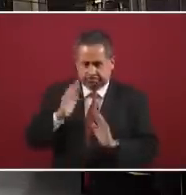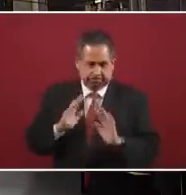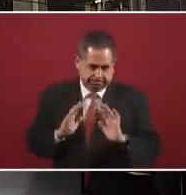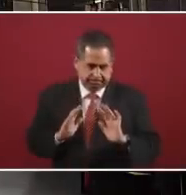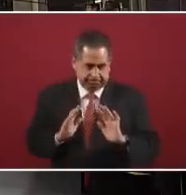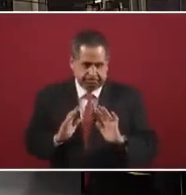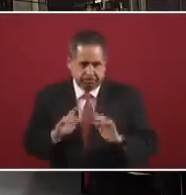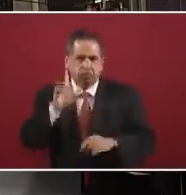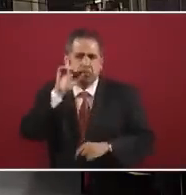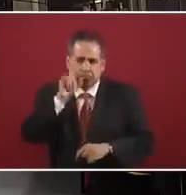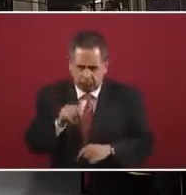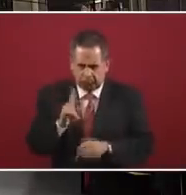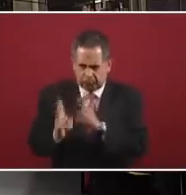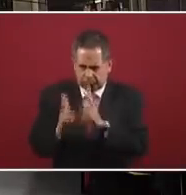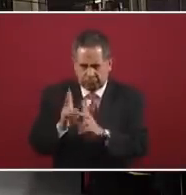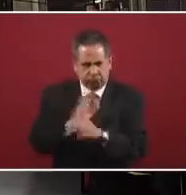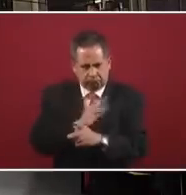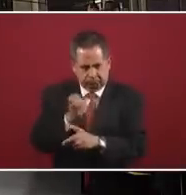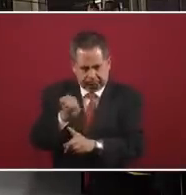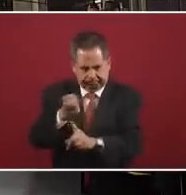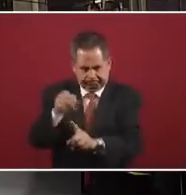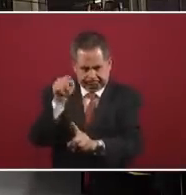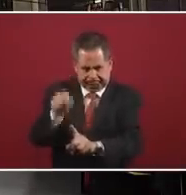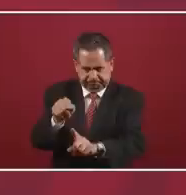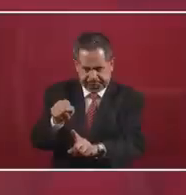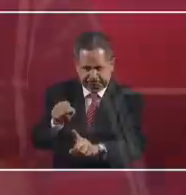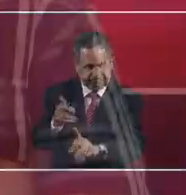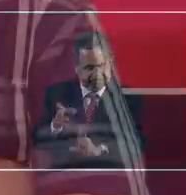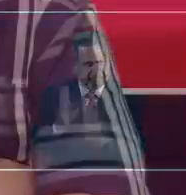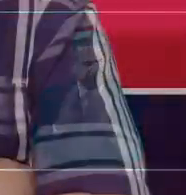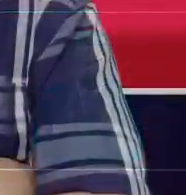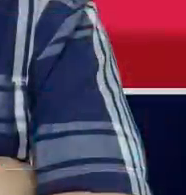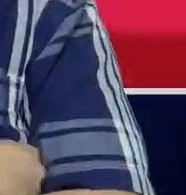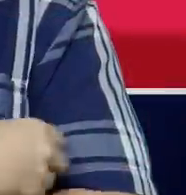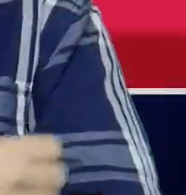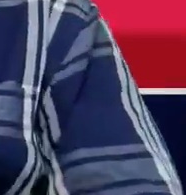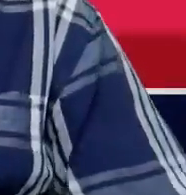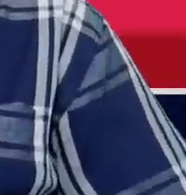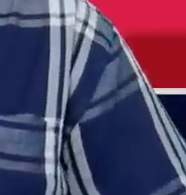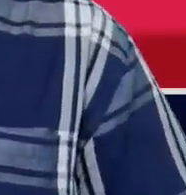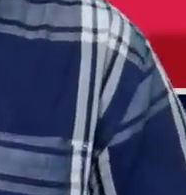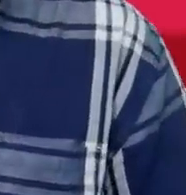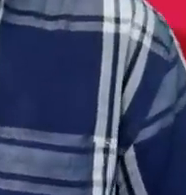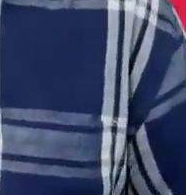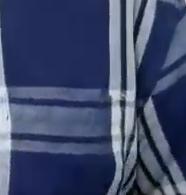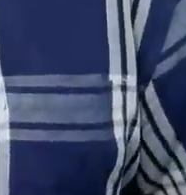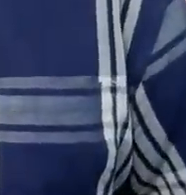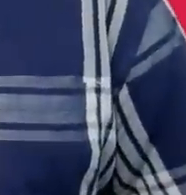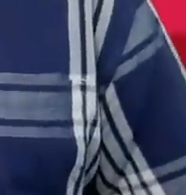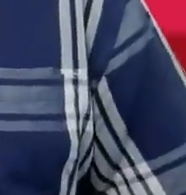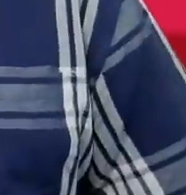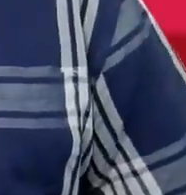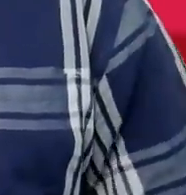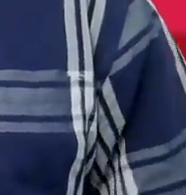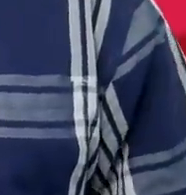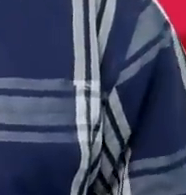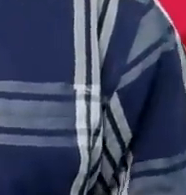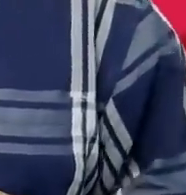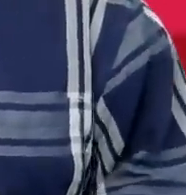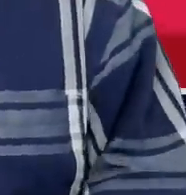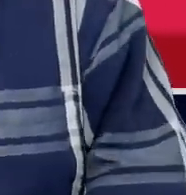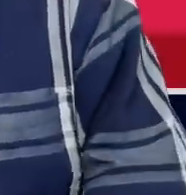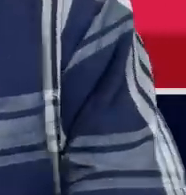mañana podríamos este decirles sobre la última vez que le por donde seamos sobre una denuncia